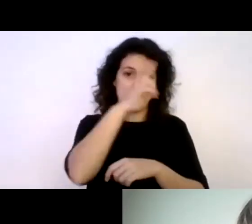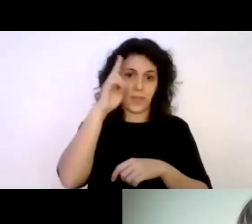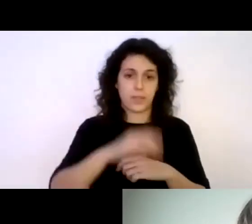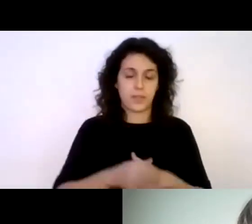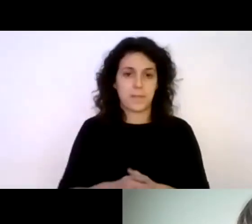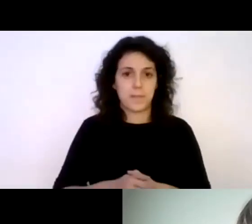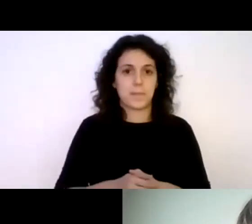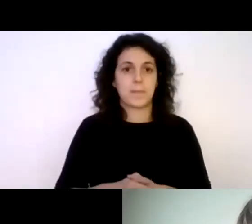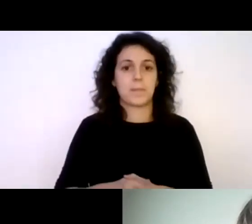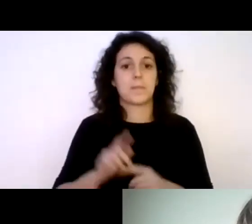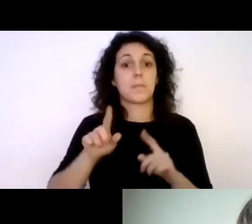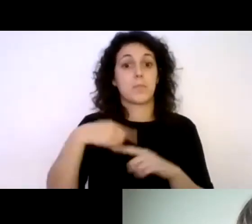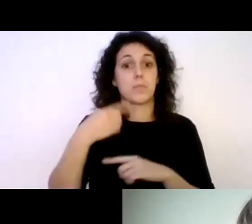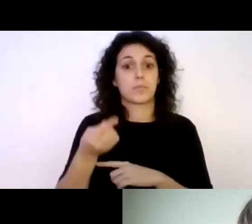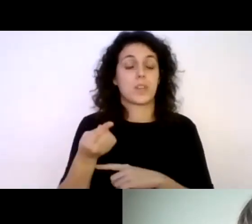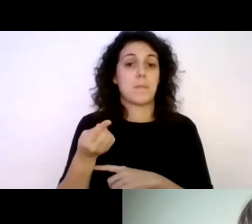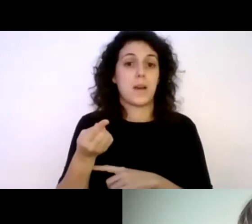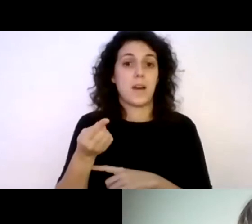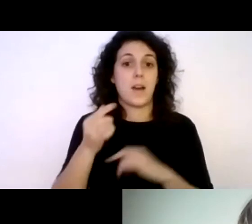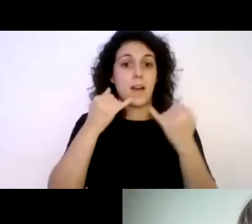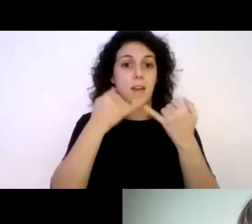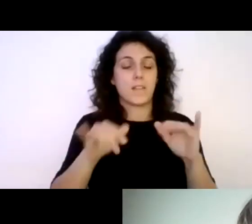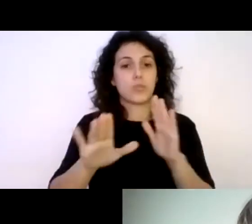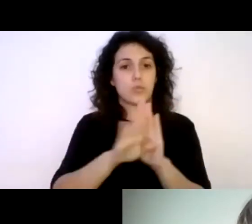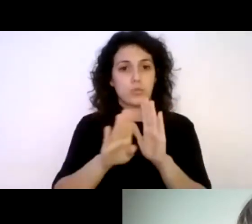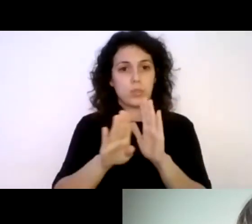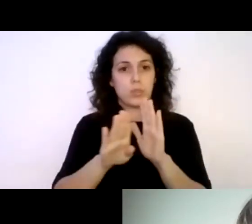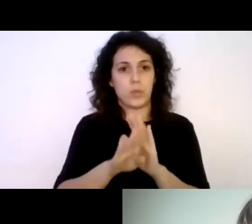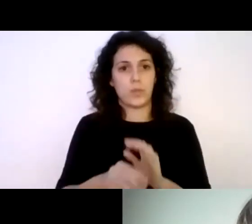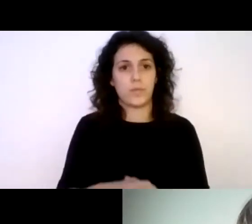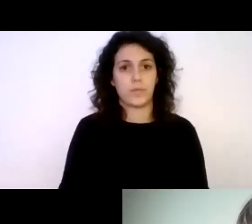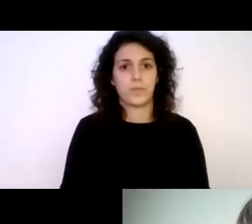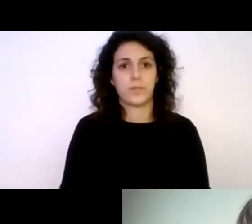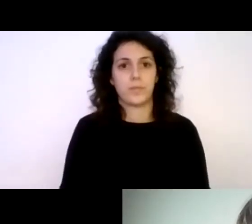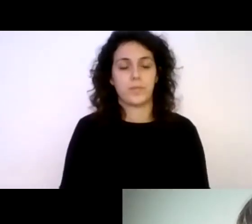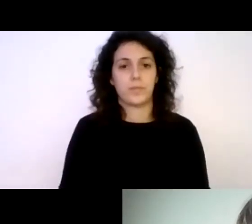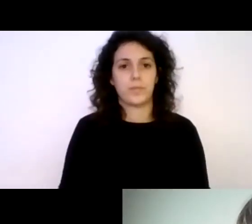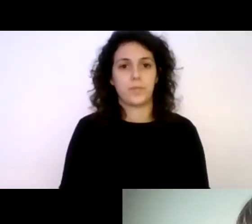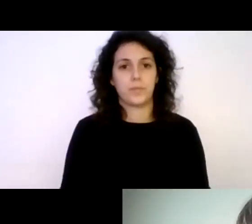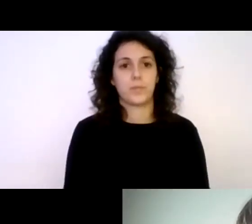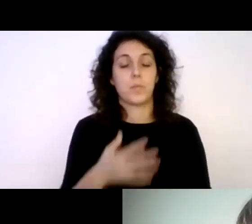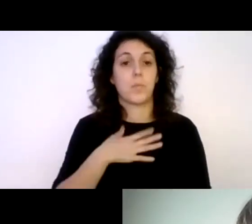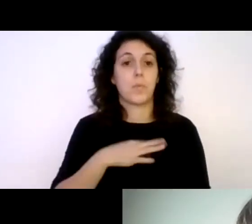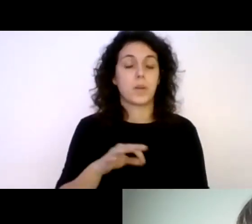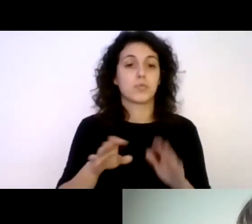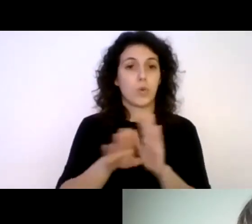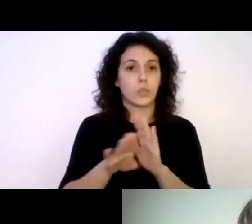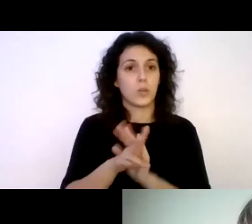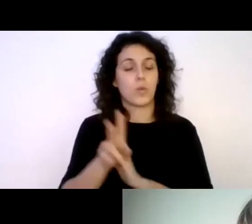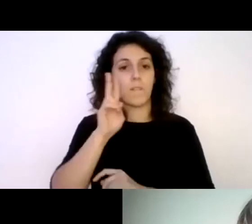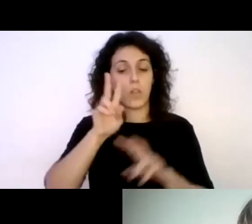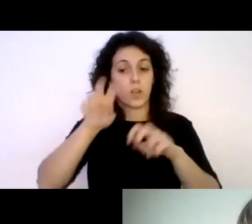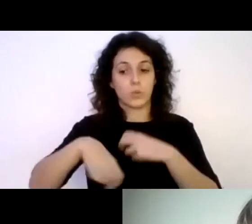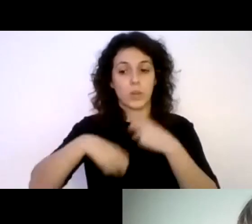y será la siguiente parte de este evento continuado. Y podremos seguir viendo las actualizaciones